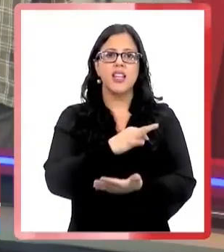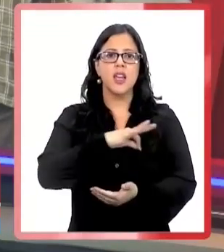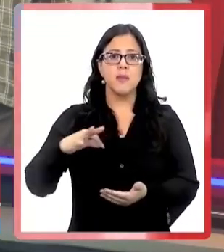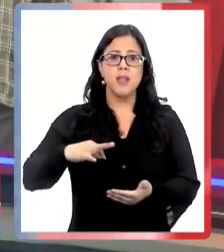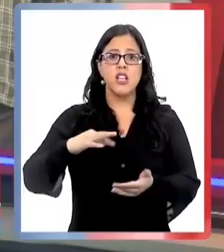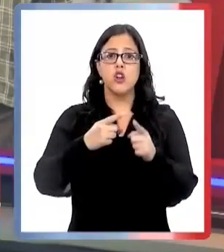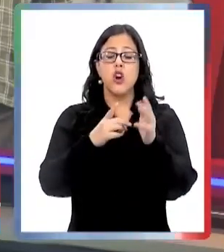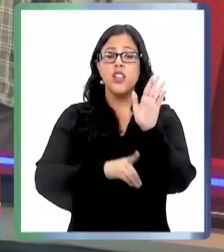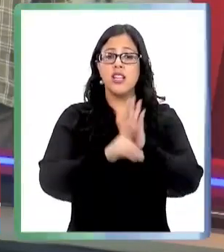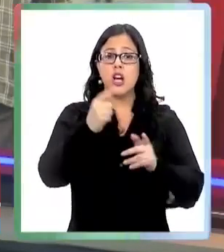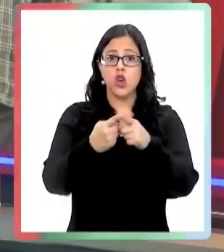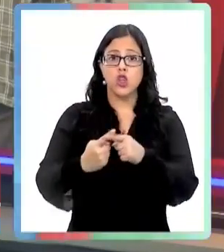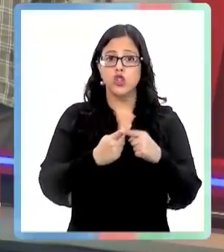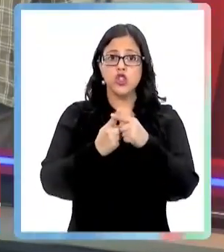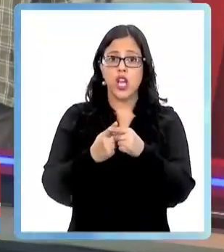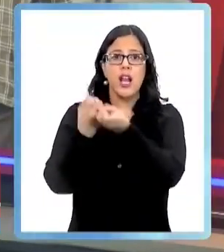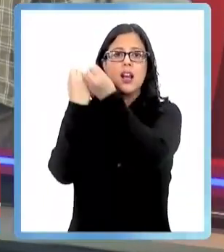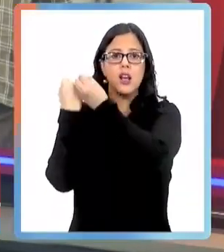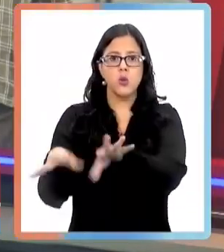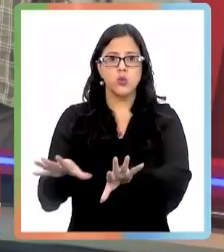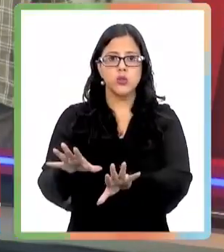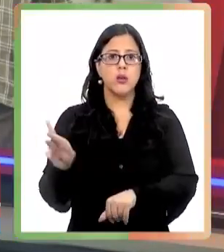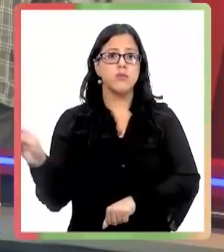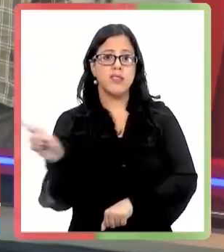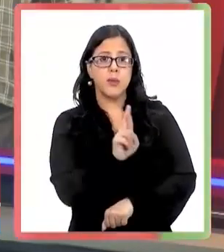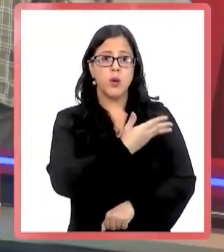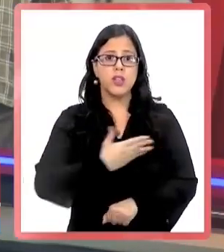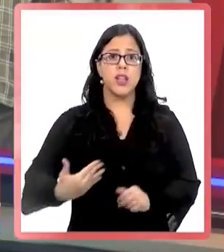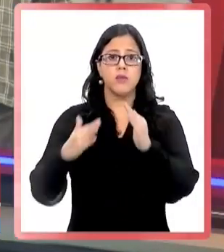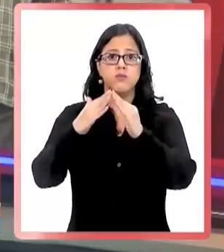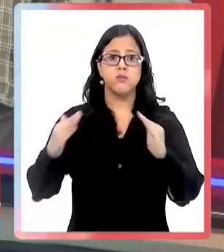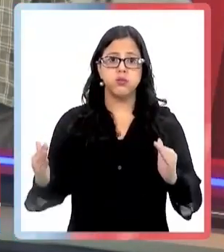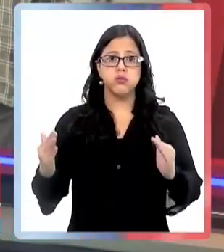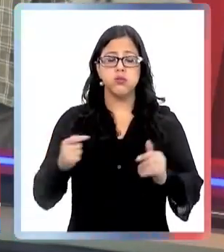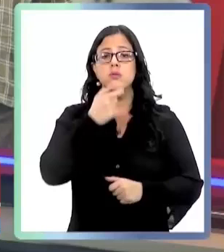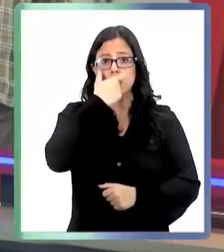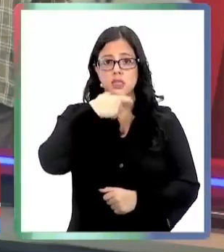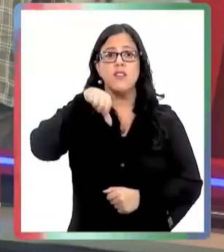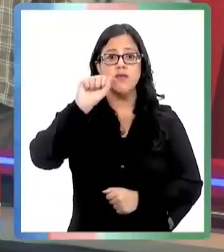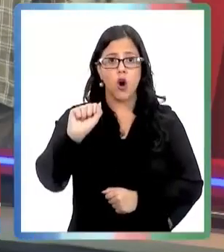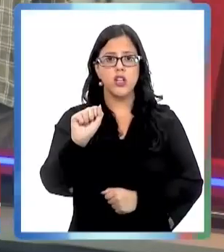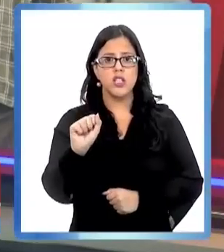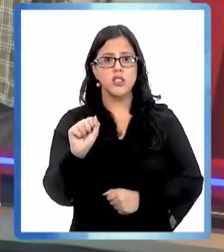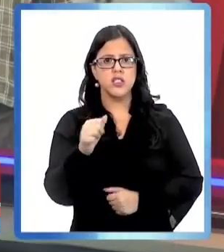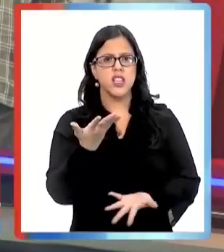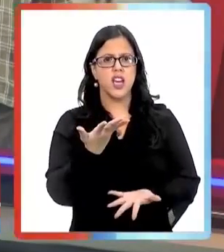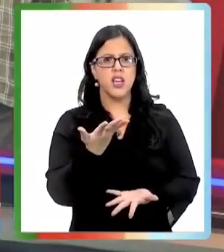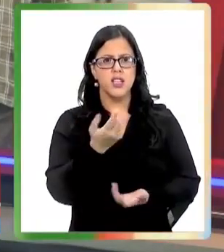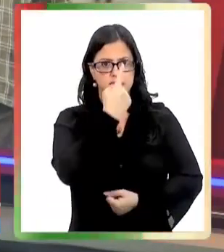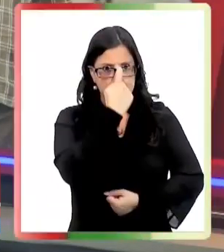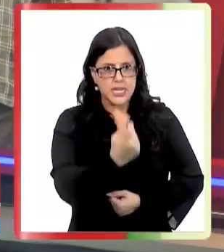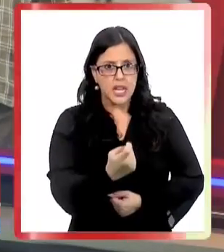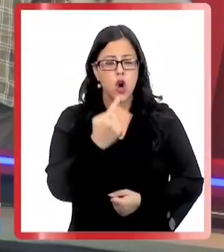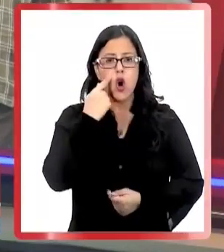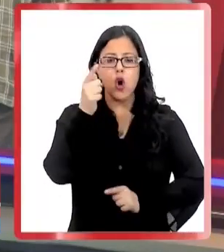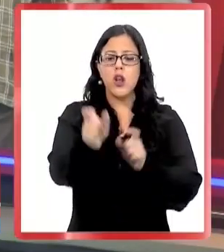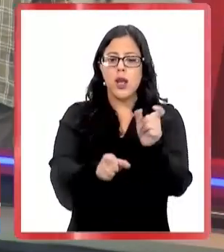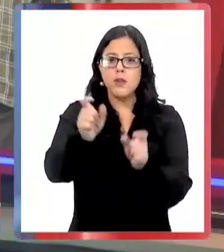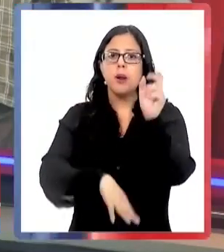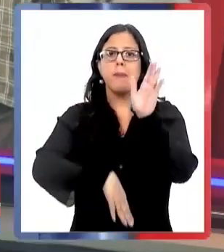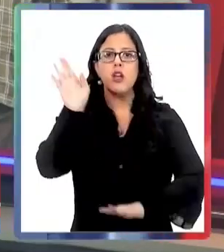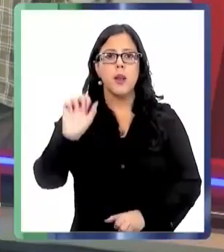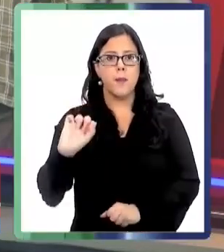volverá hasta que el ministro Giorgio Jackson salga de su cargo. Y la respuesta de La Moneda llegó con dureza de parte del propio presidente Gabriel